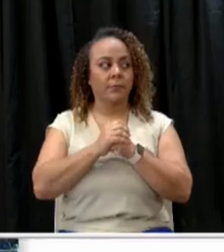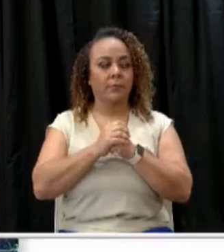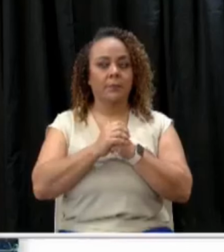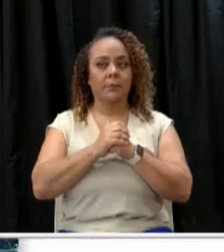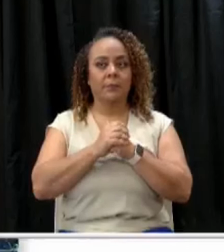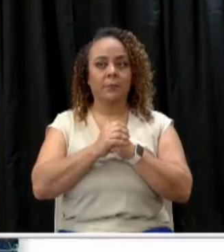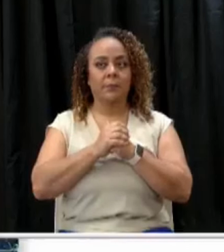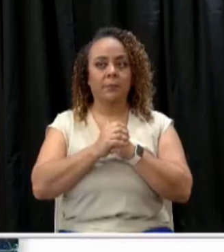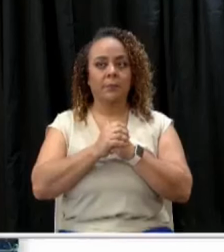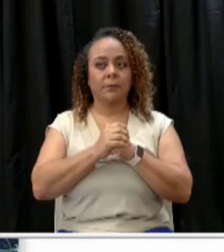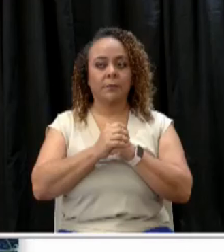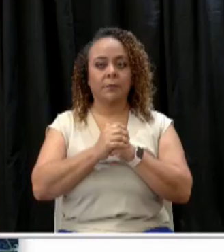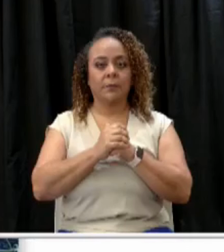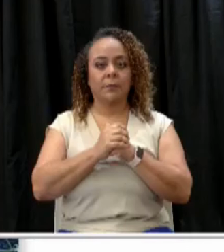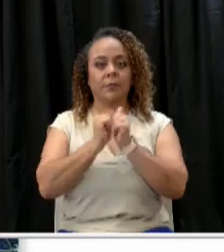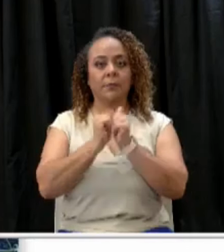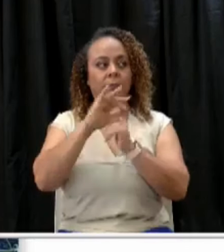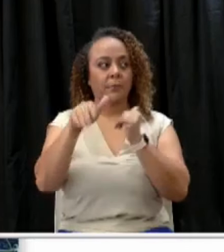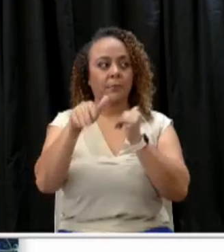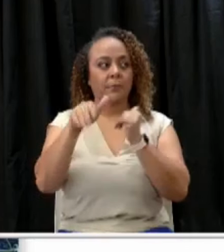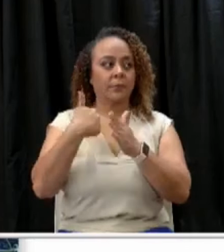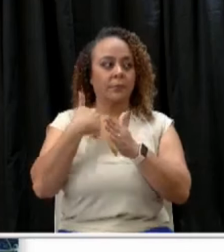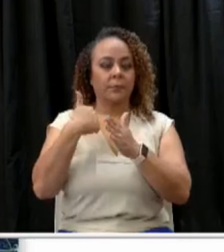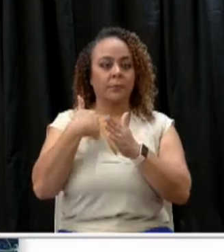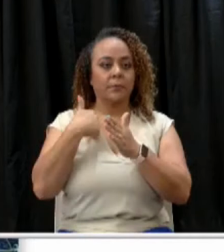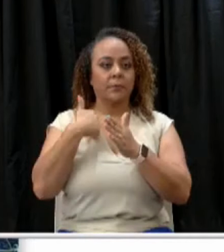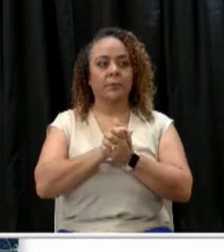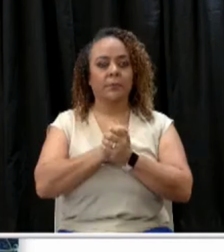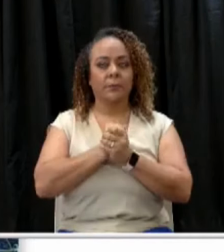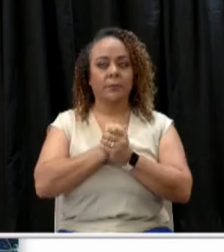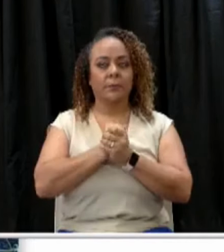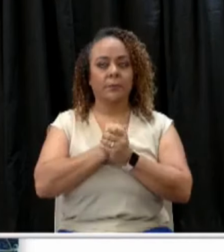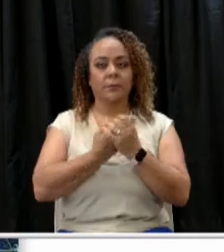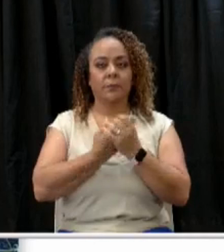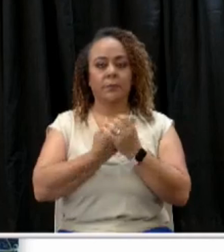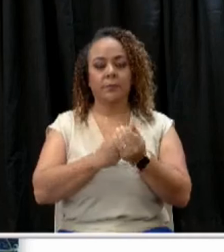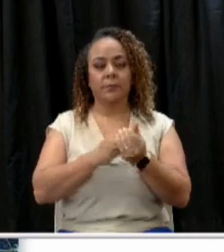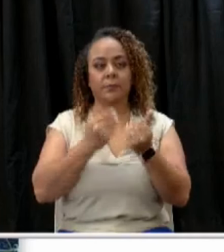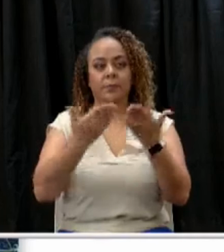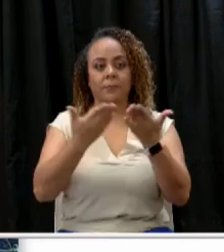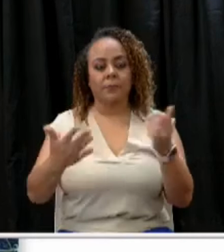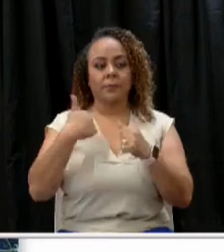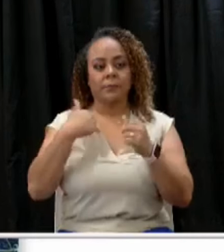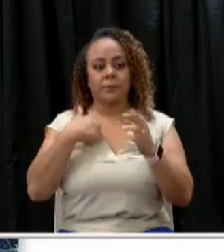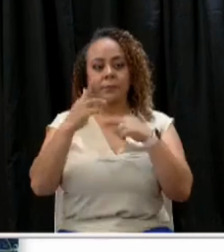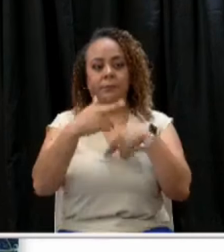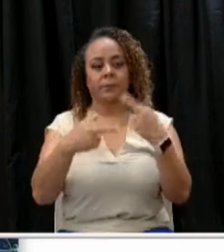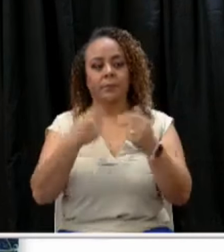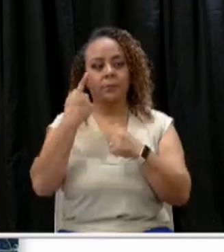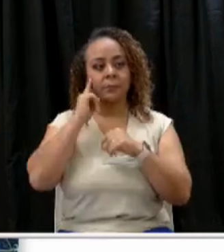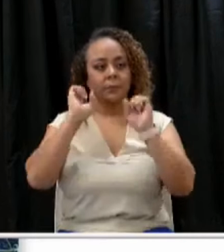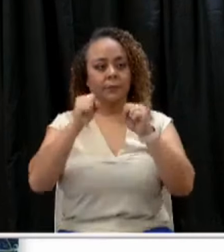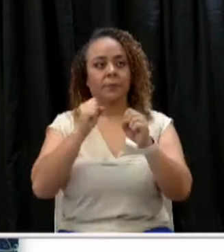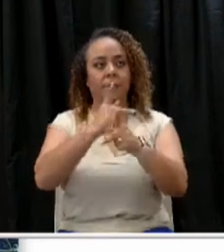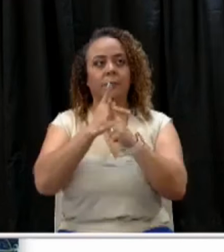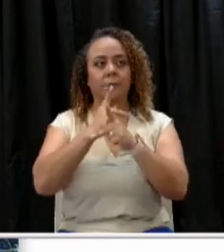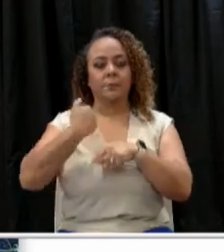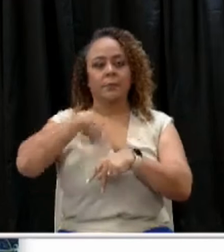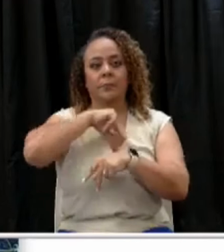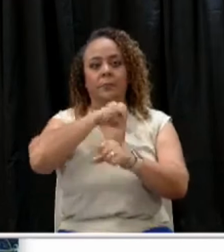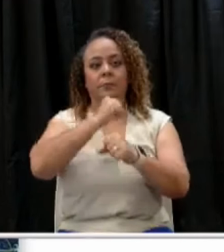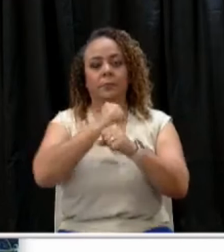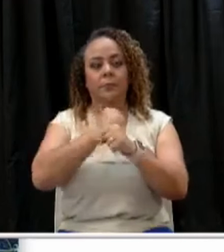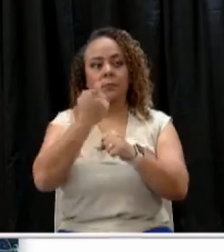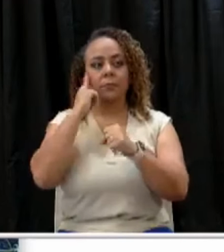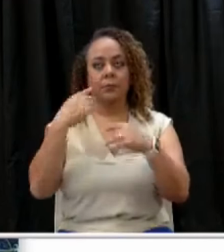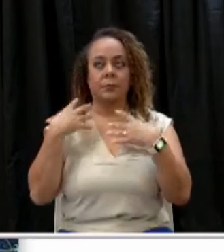lo disponible, así aquí la podemos ver, sobre todo con los materiales disponibles en la región, uh-huh, para proteger a nuestros trabajadores ante